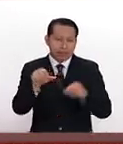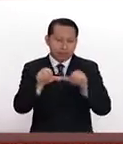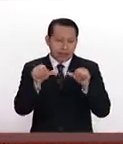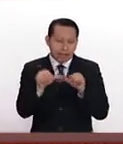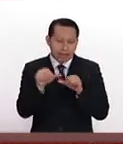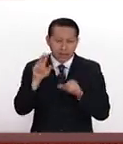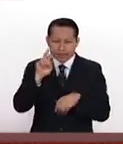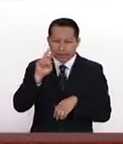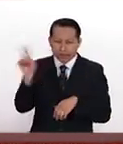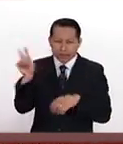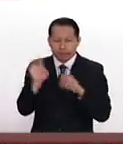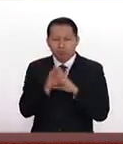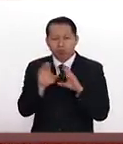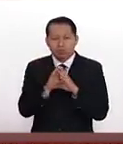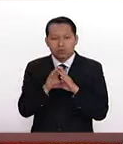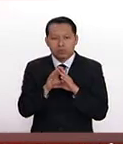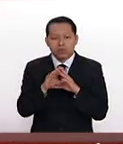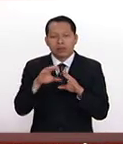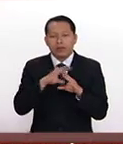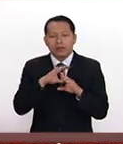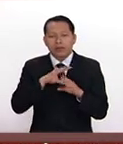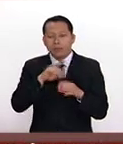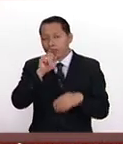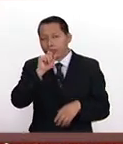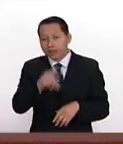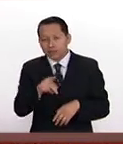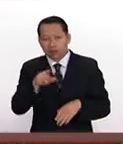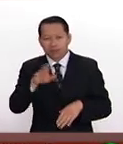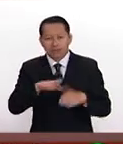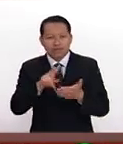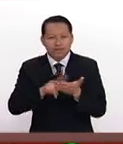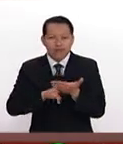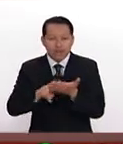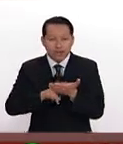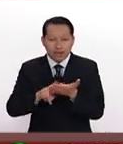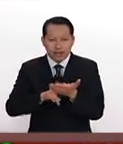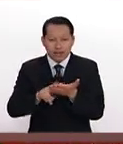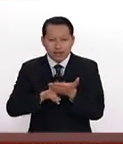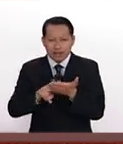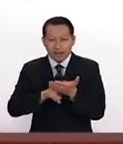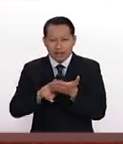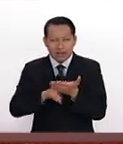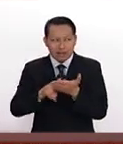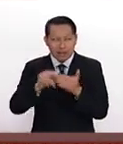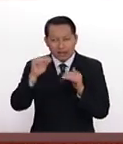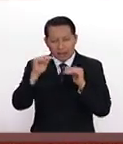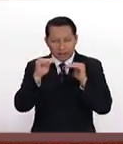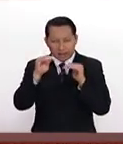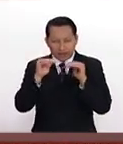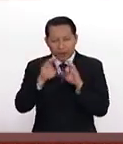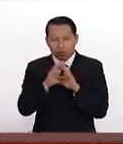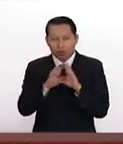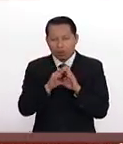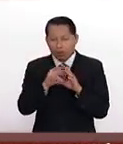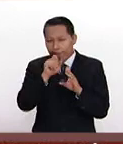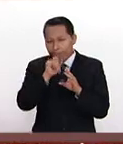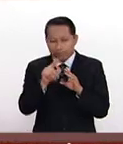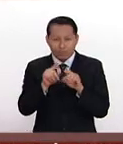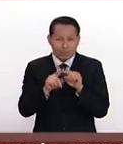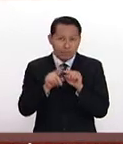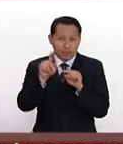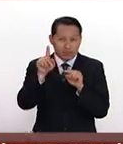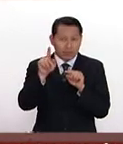ven donde la curva verde se estrecha más con la digamos en esas despunta